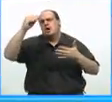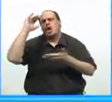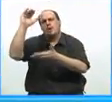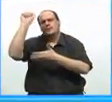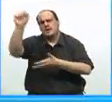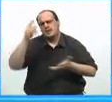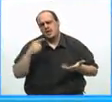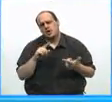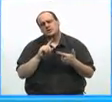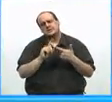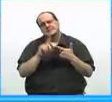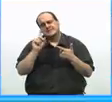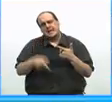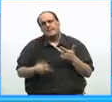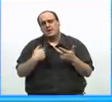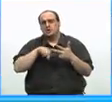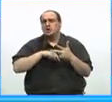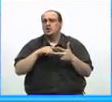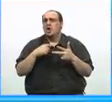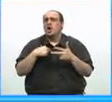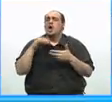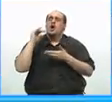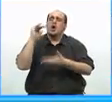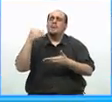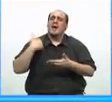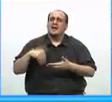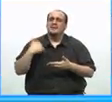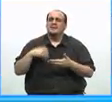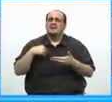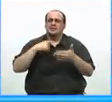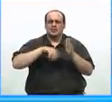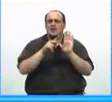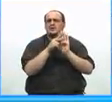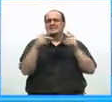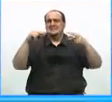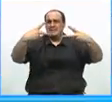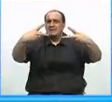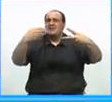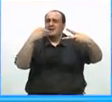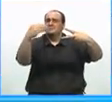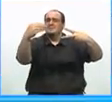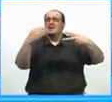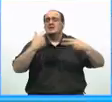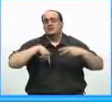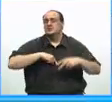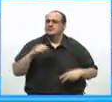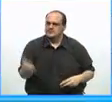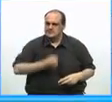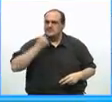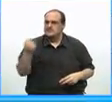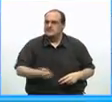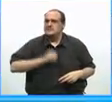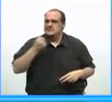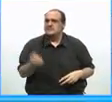todavía tenemos somos finalistas en la copa Argentina Así que eh Nada Seguiremos intentándolo Seguiremos